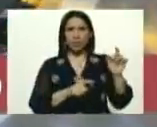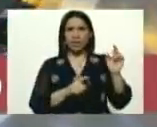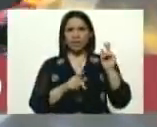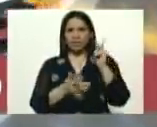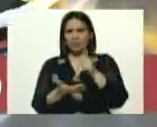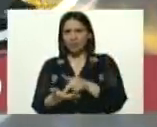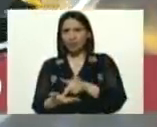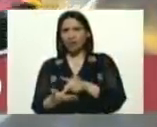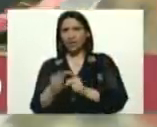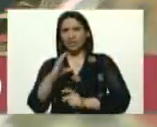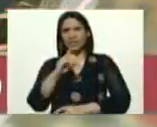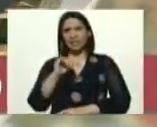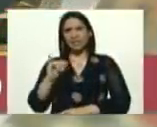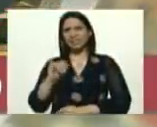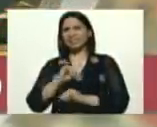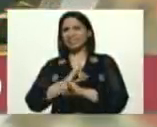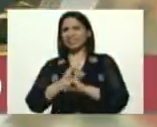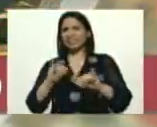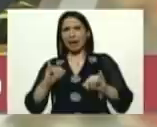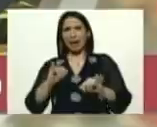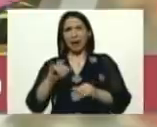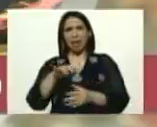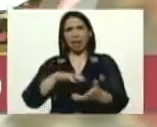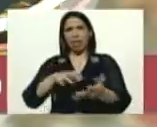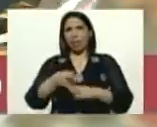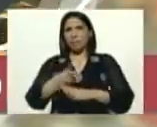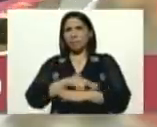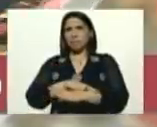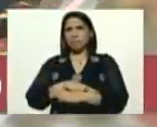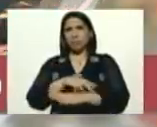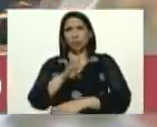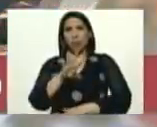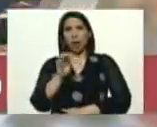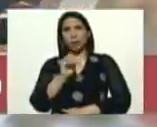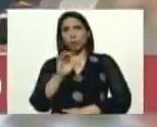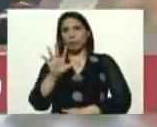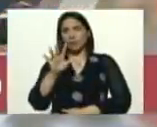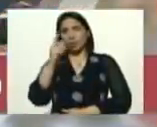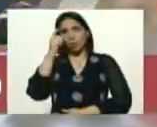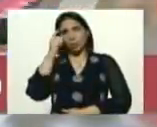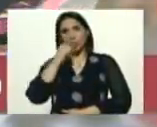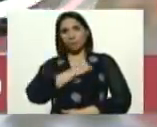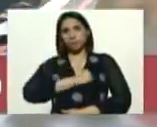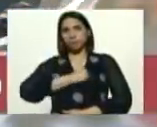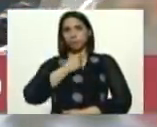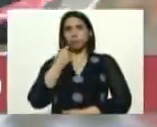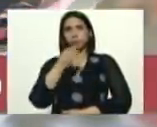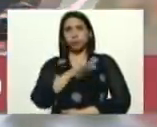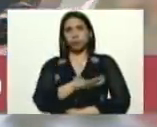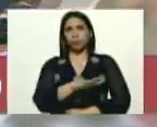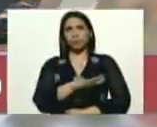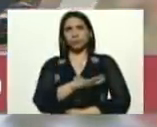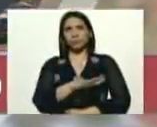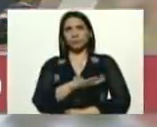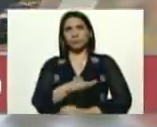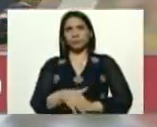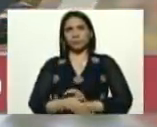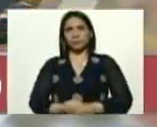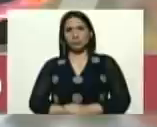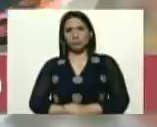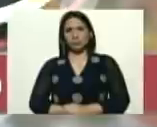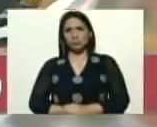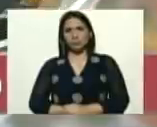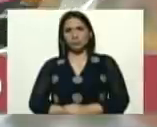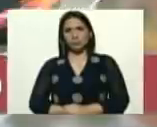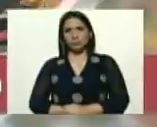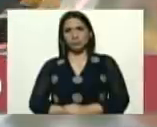de salud ya muy complicados de salud y a los 4 o 5 días, lamentándolo mucho, se han dado casos de